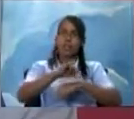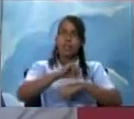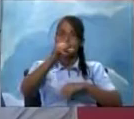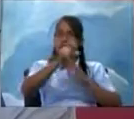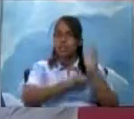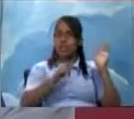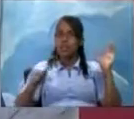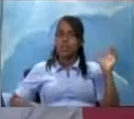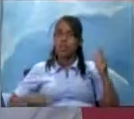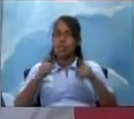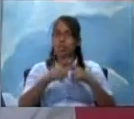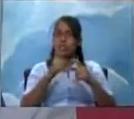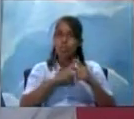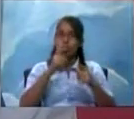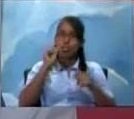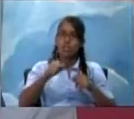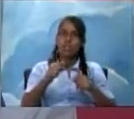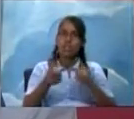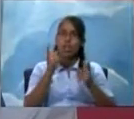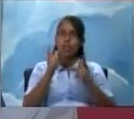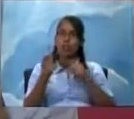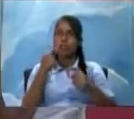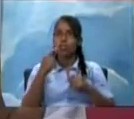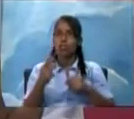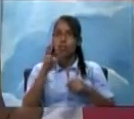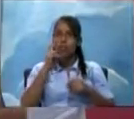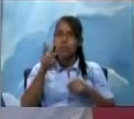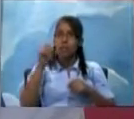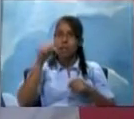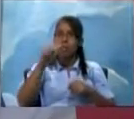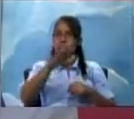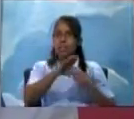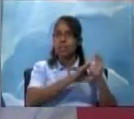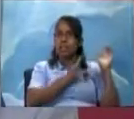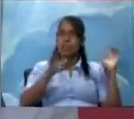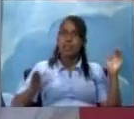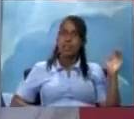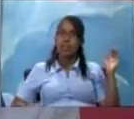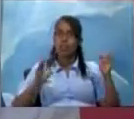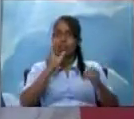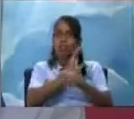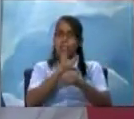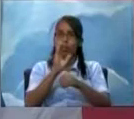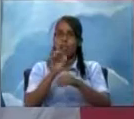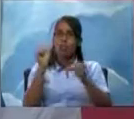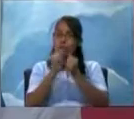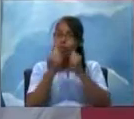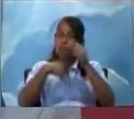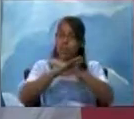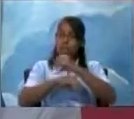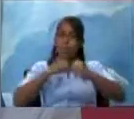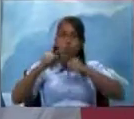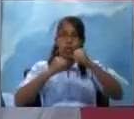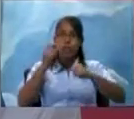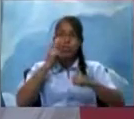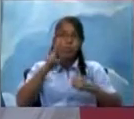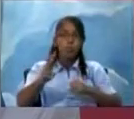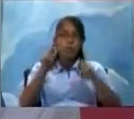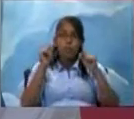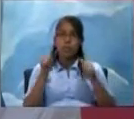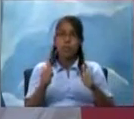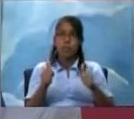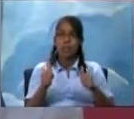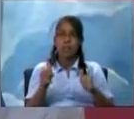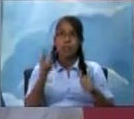iglesia del Señor. Entonces, si alguno os dijere, mira, aquí está el Cristo, cuidado con salir corriendo para allá, verifique